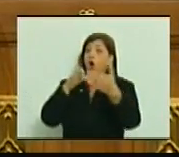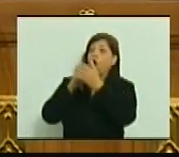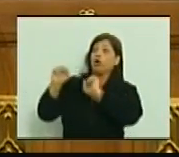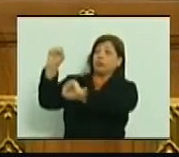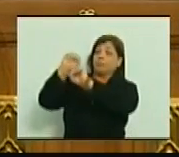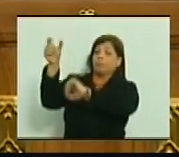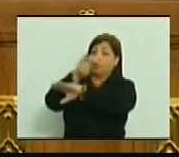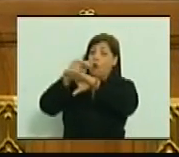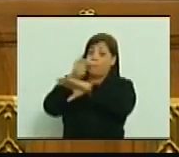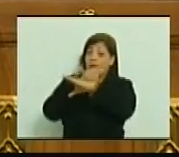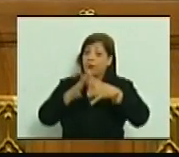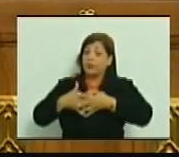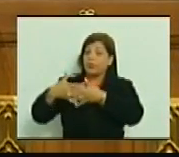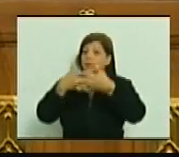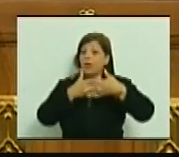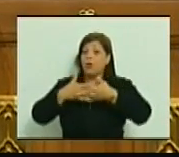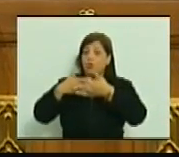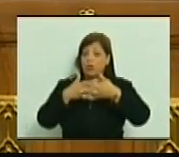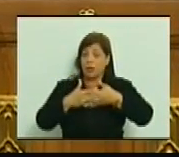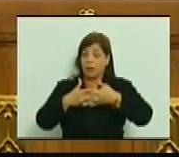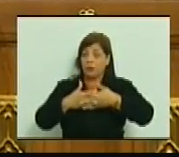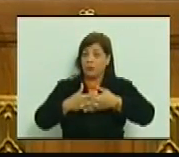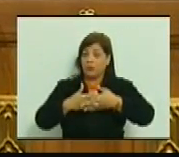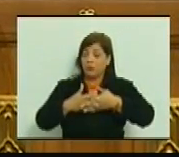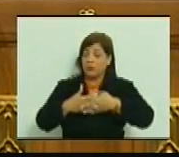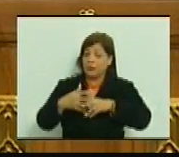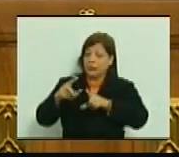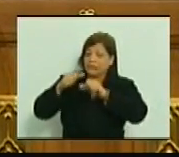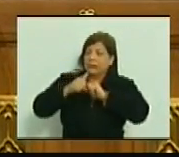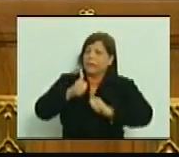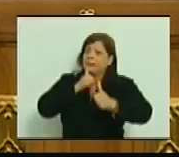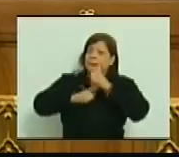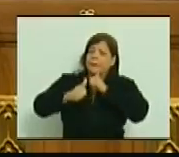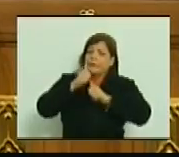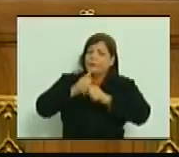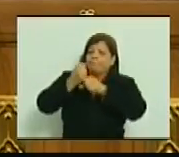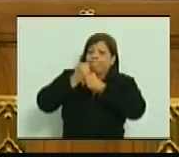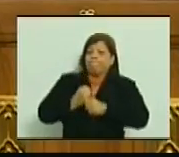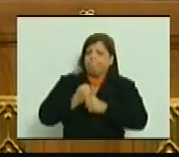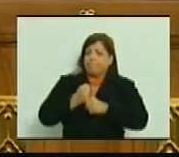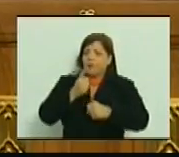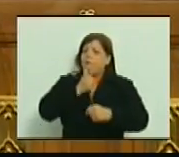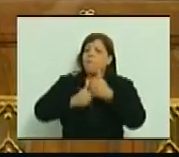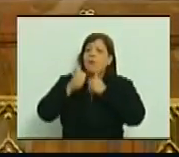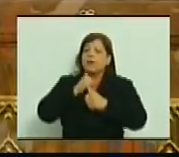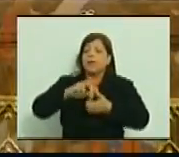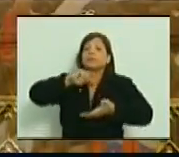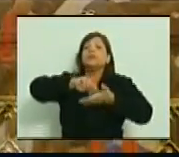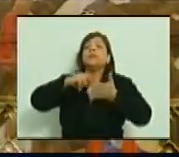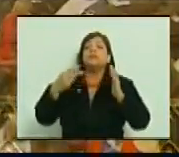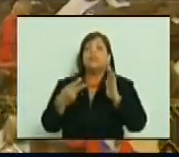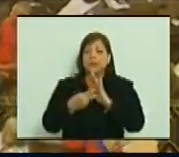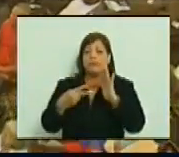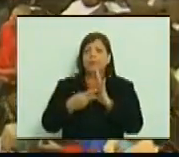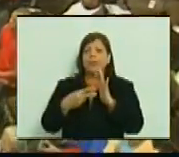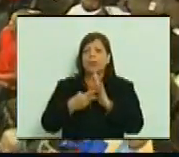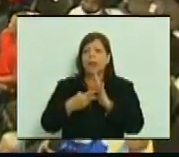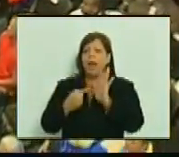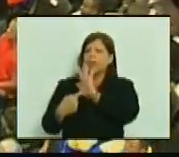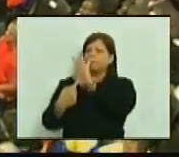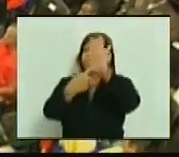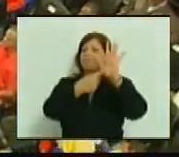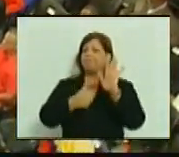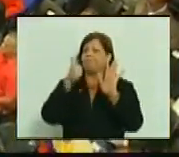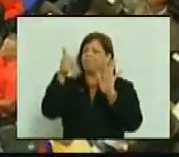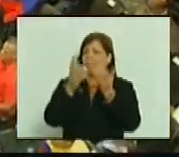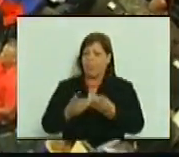imperialismo norteamericano y la posición inclaudicable del gobierno y el pueblo cubano constituyen un ejemplo de